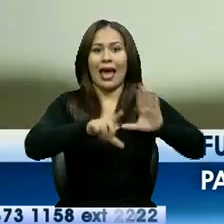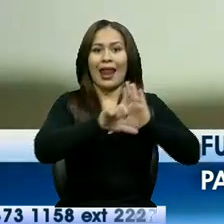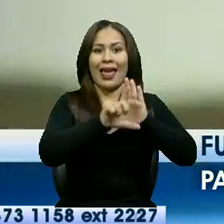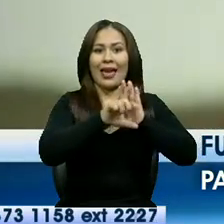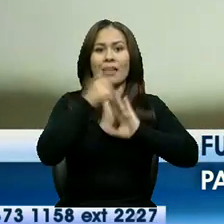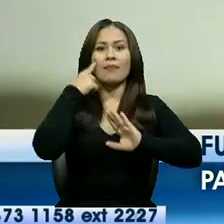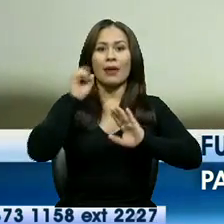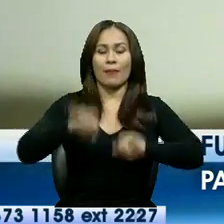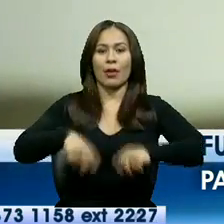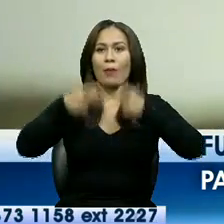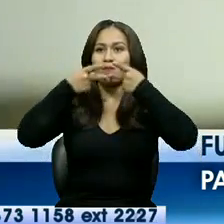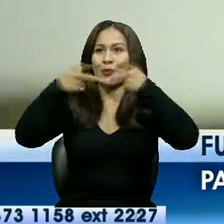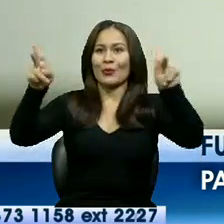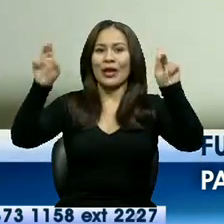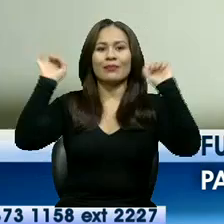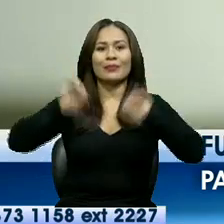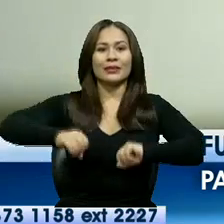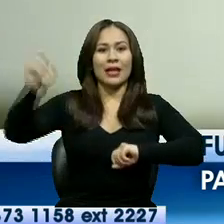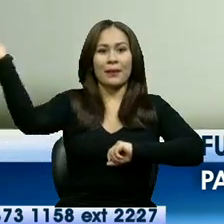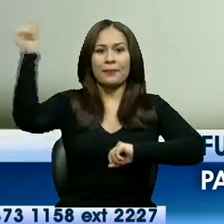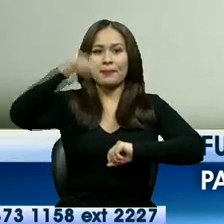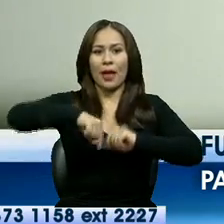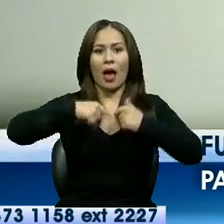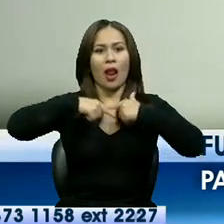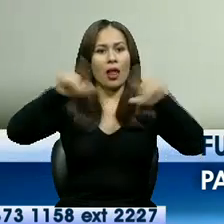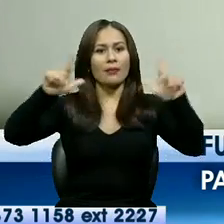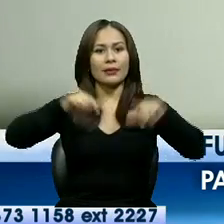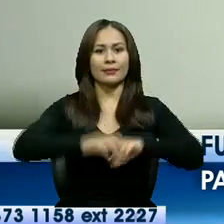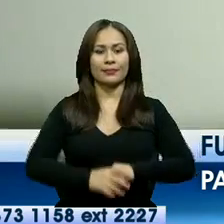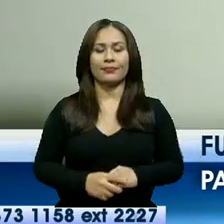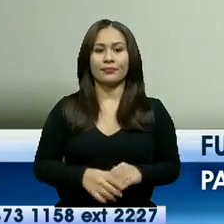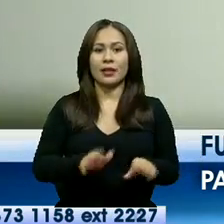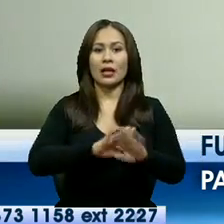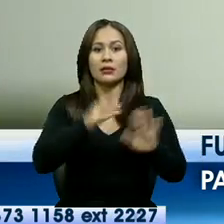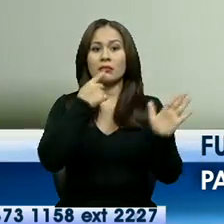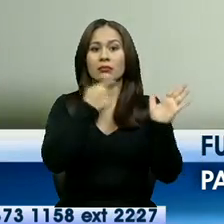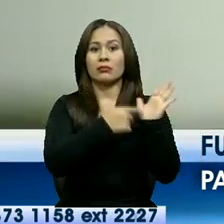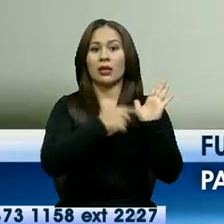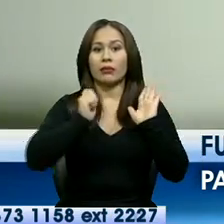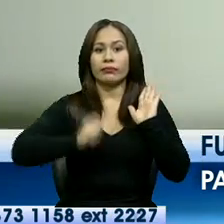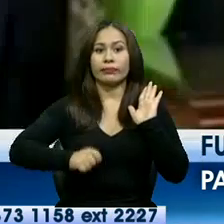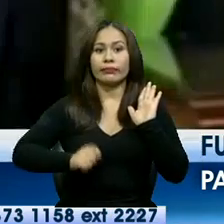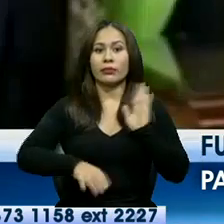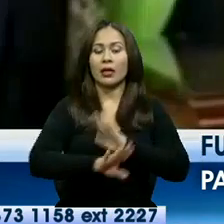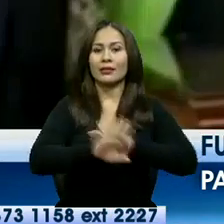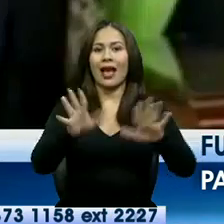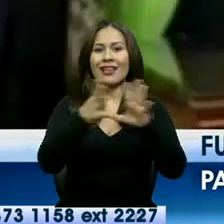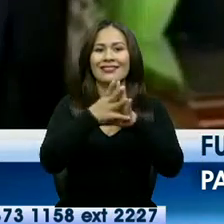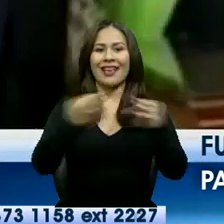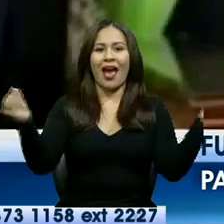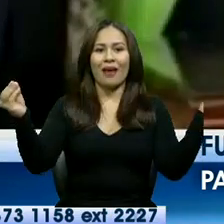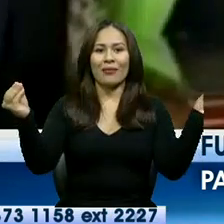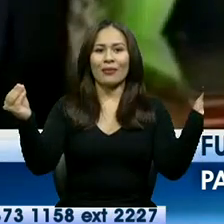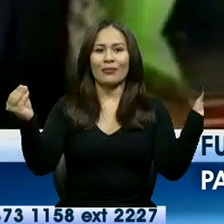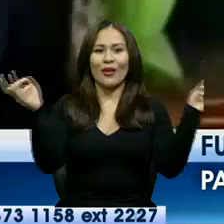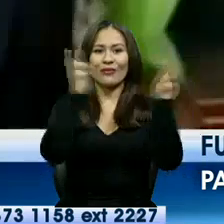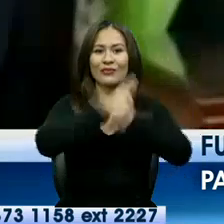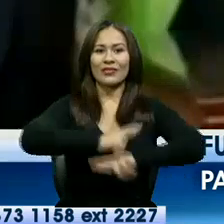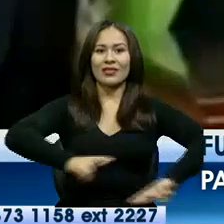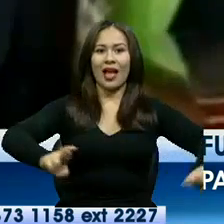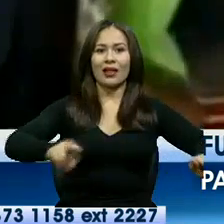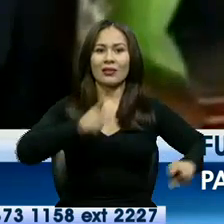verde al retorno del expresidente. La prescripción de los juicios que se siguen en contra de Abdalá